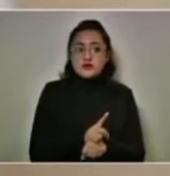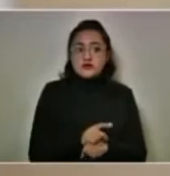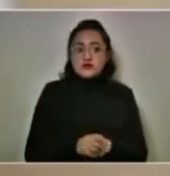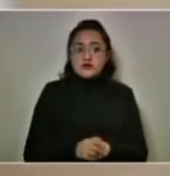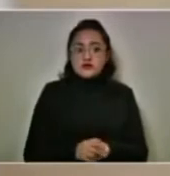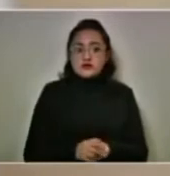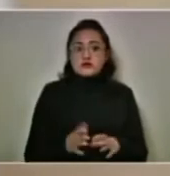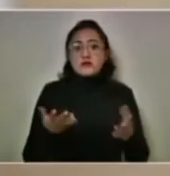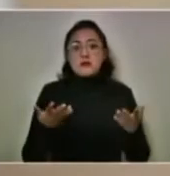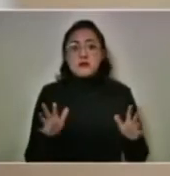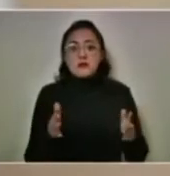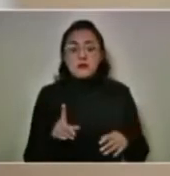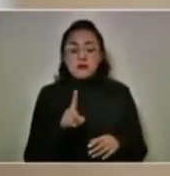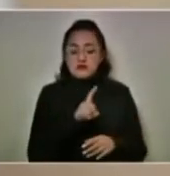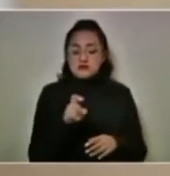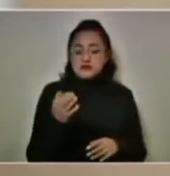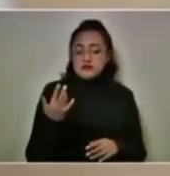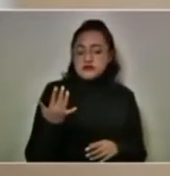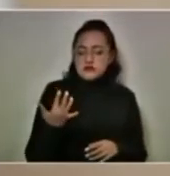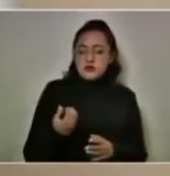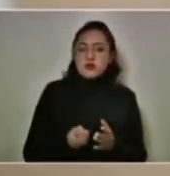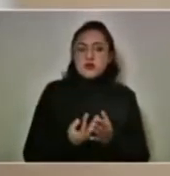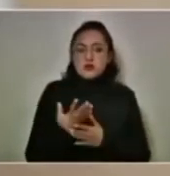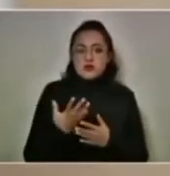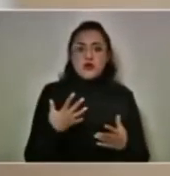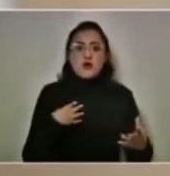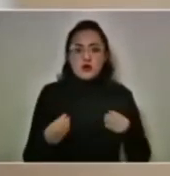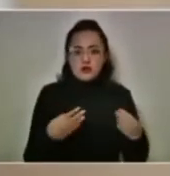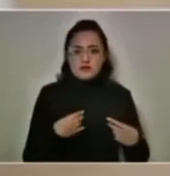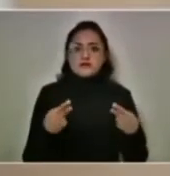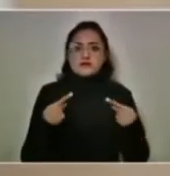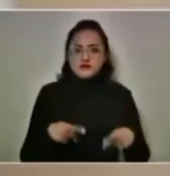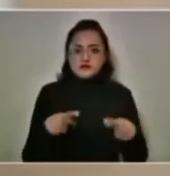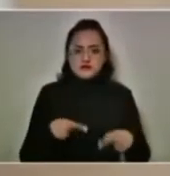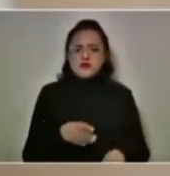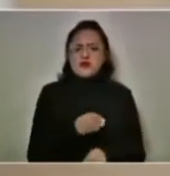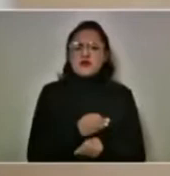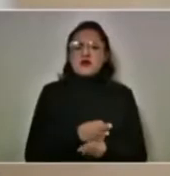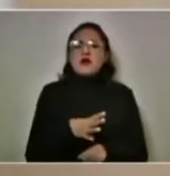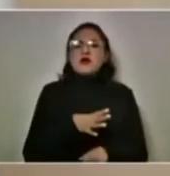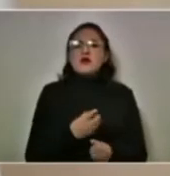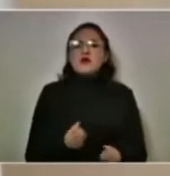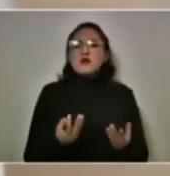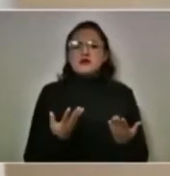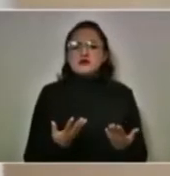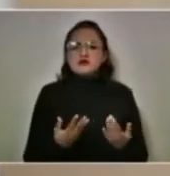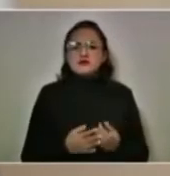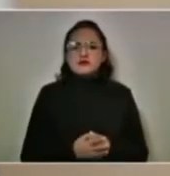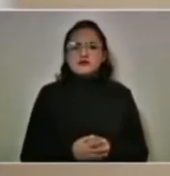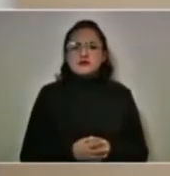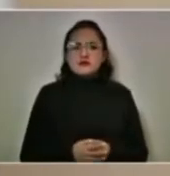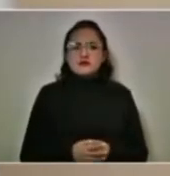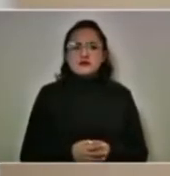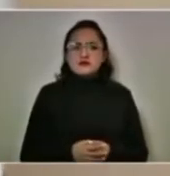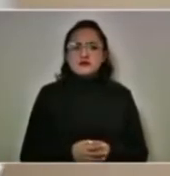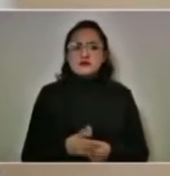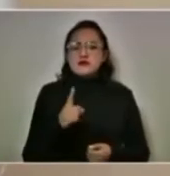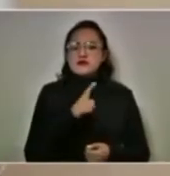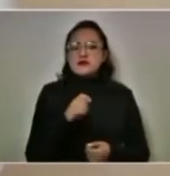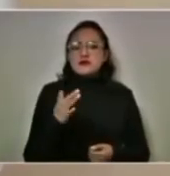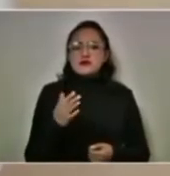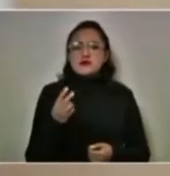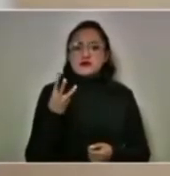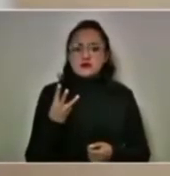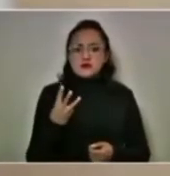con alrededor de 150 nuevos contagiados. ¿Hoy cuántos hubo? 153.